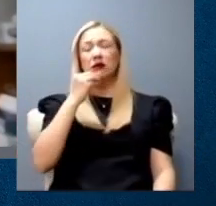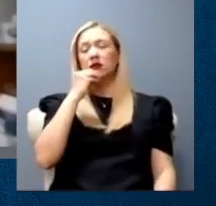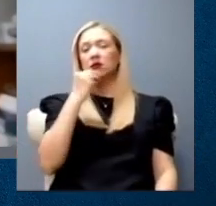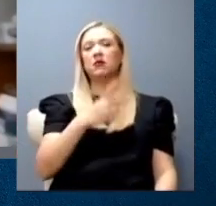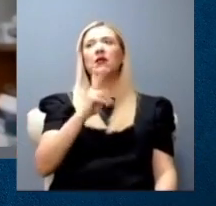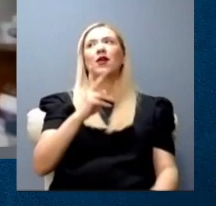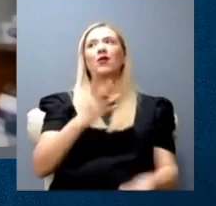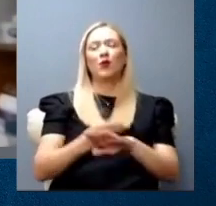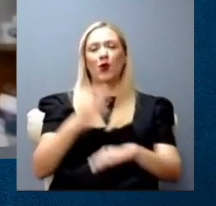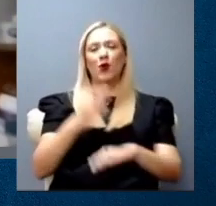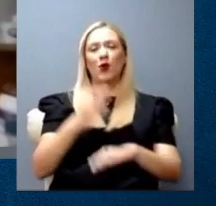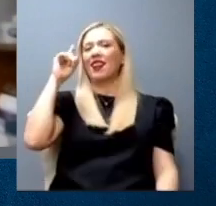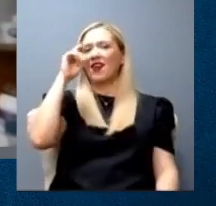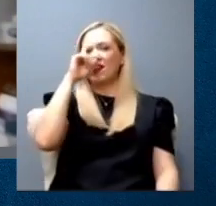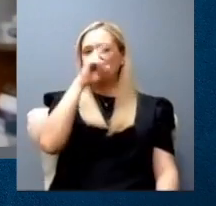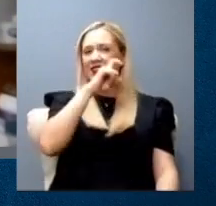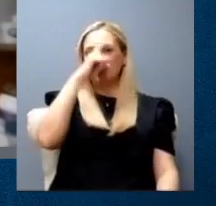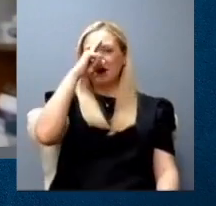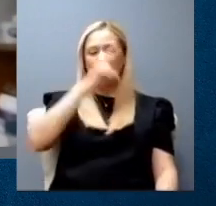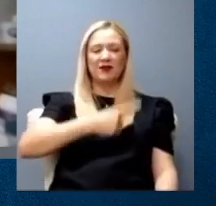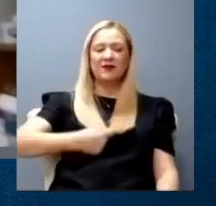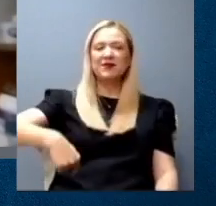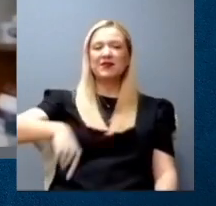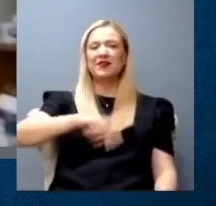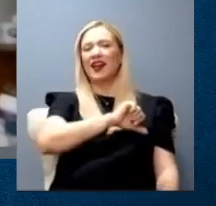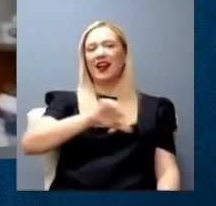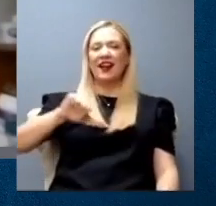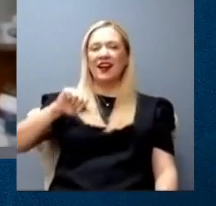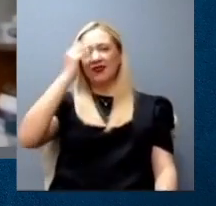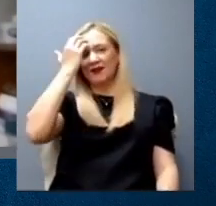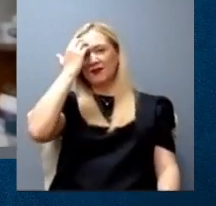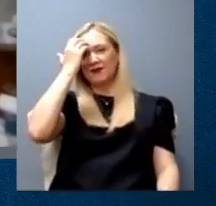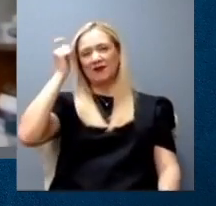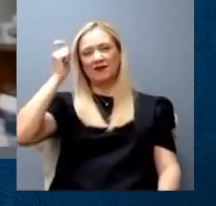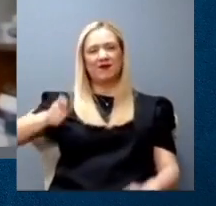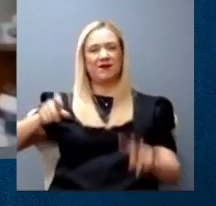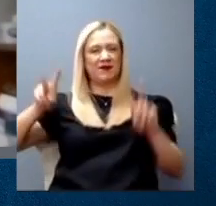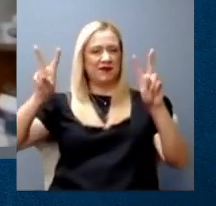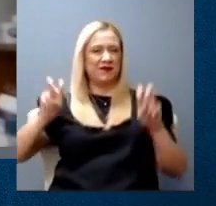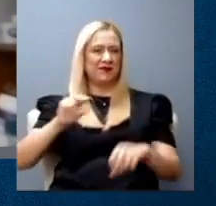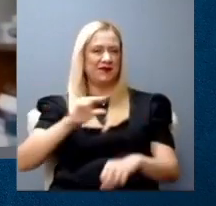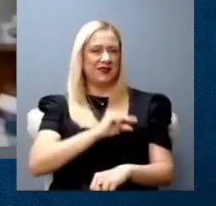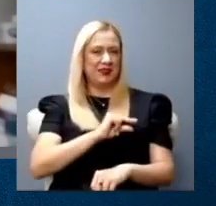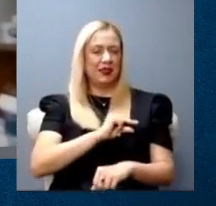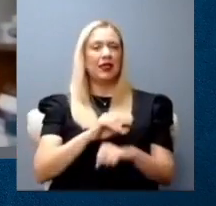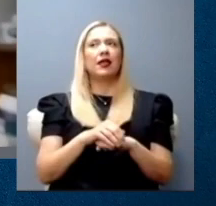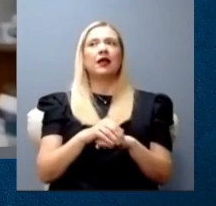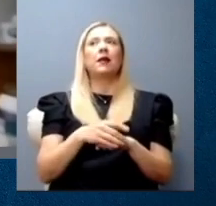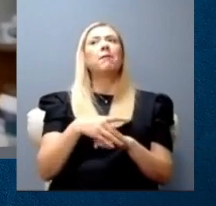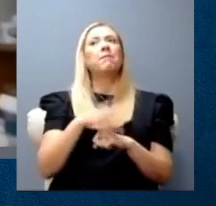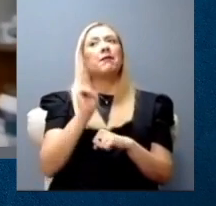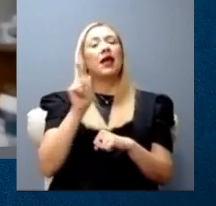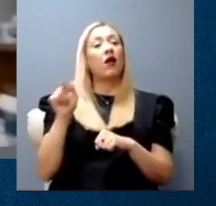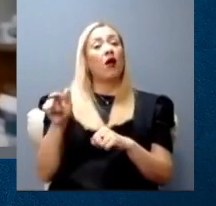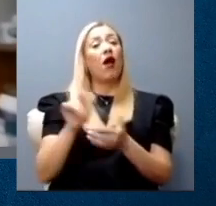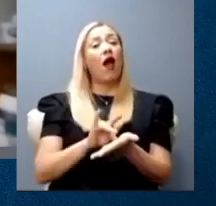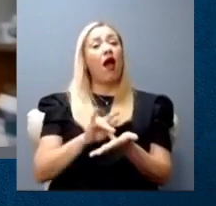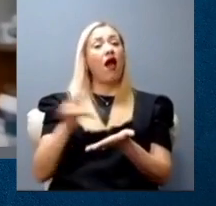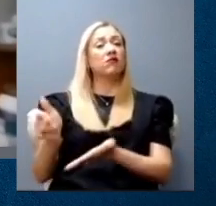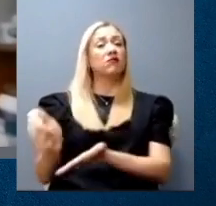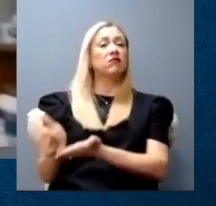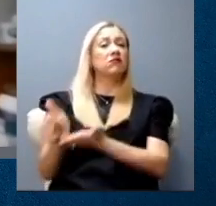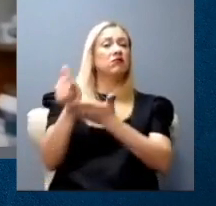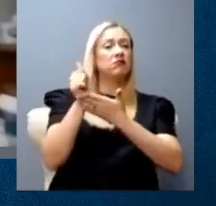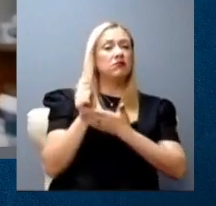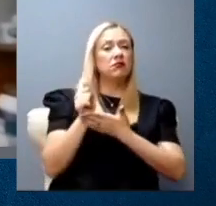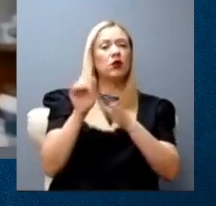los y las internacionalistas, y es un proceso que creo que también nos ayuda mucho a mirarlo